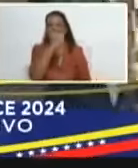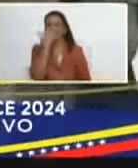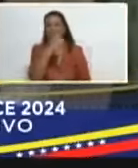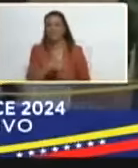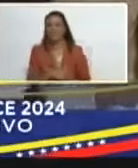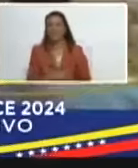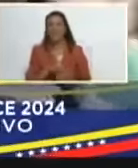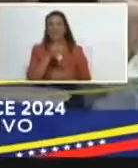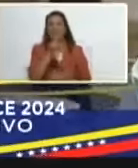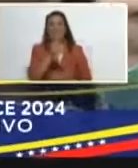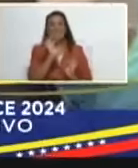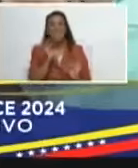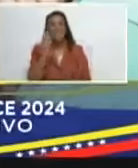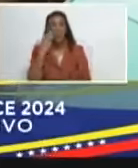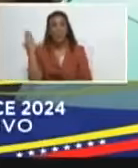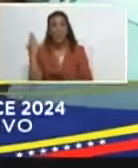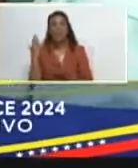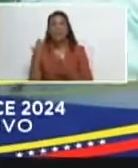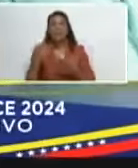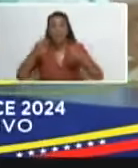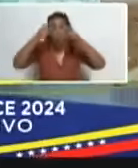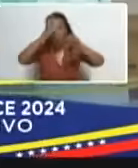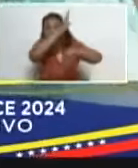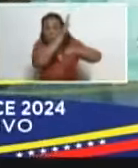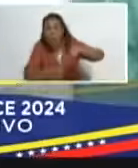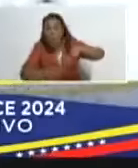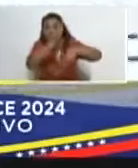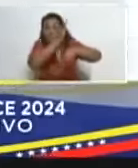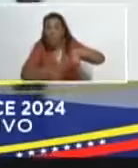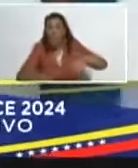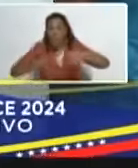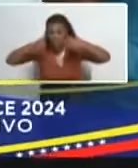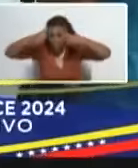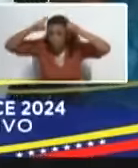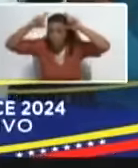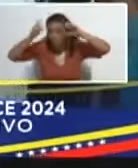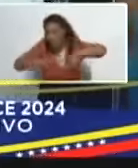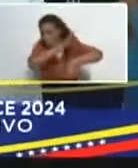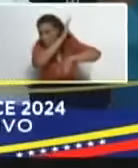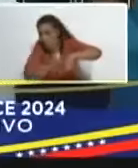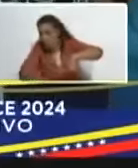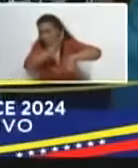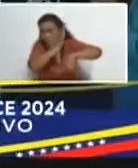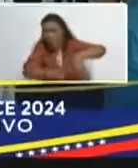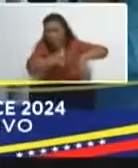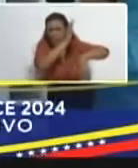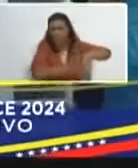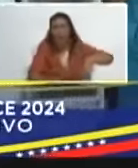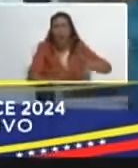Ese es el canal, ellos depositan los cortes correspondientes sobre la base de lo que explican acá